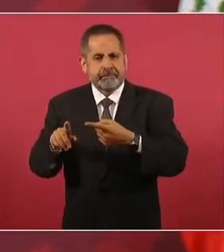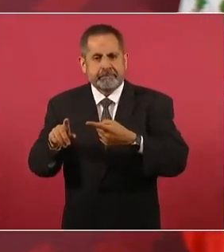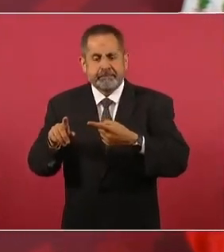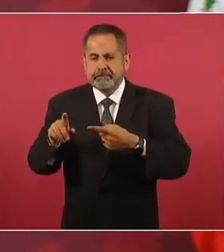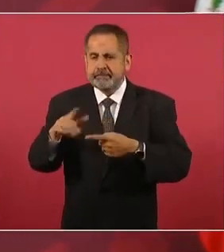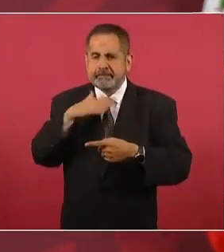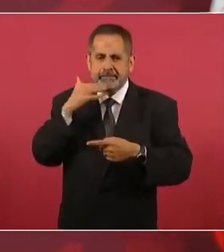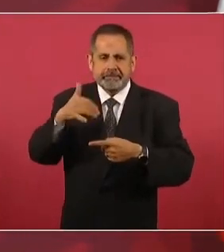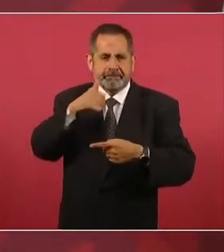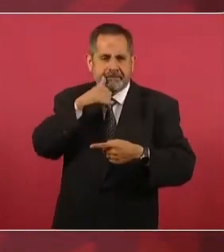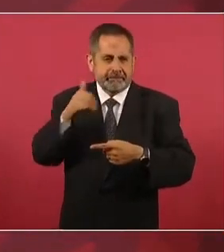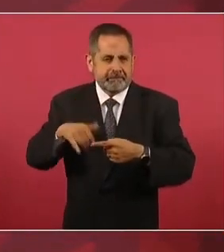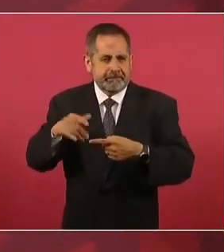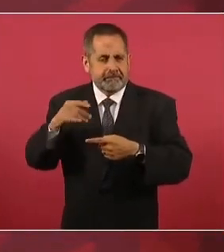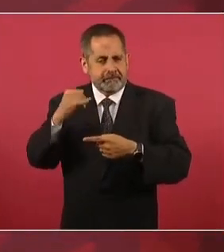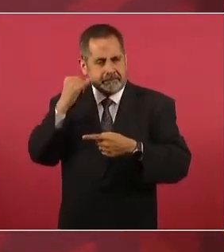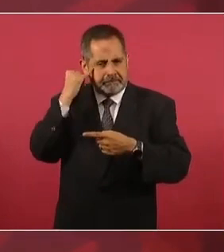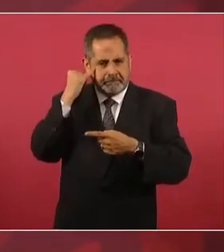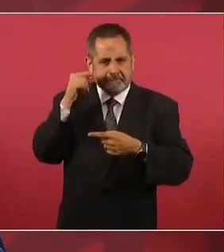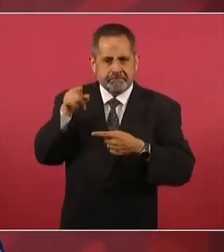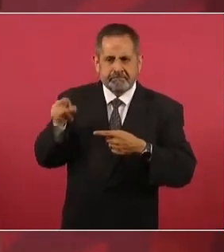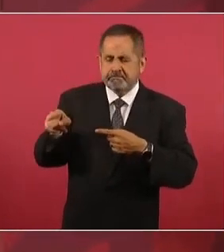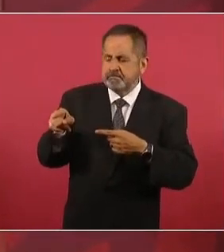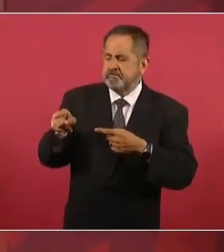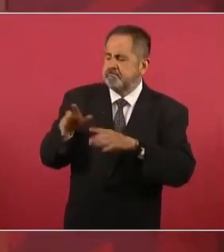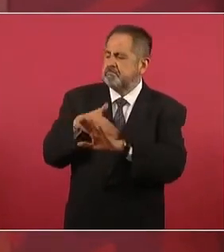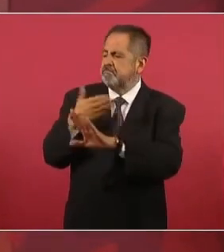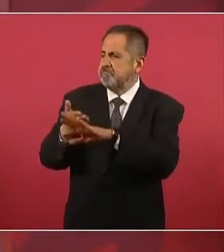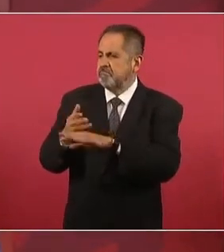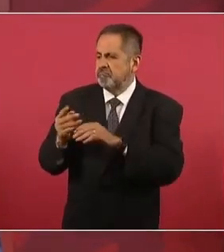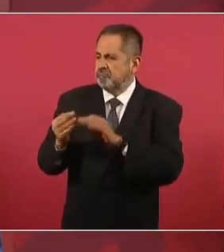a Alemania, a Japón y a Italia,